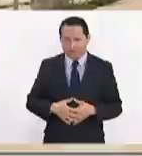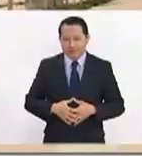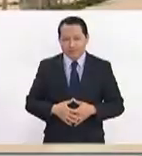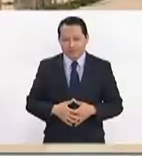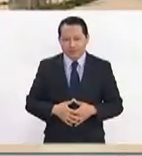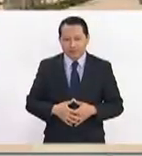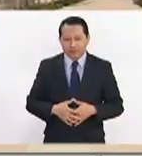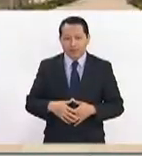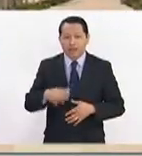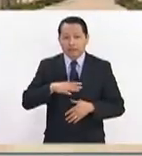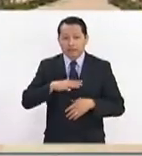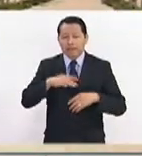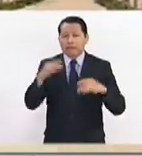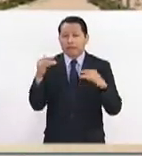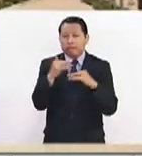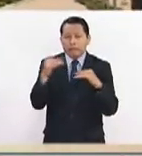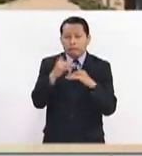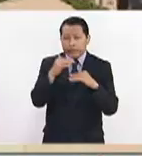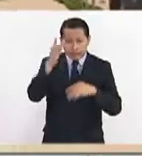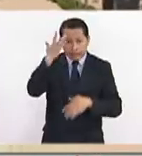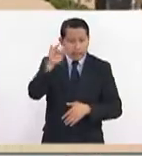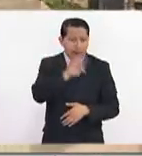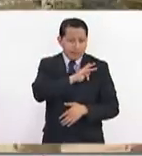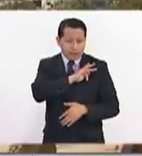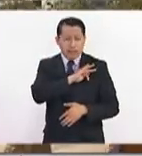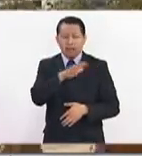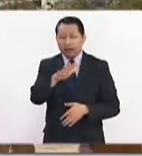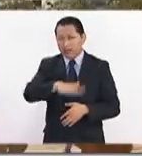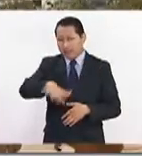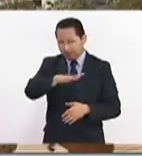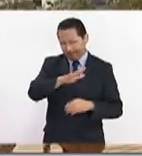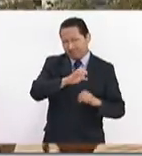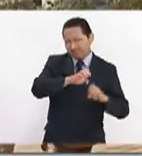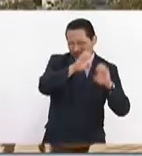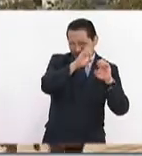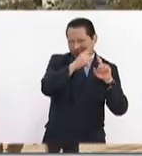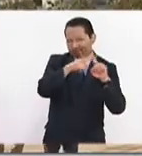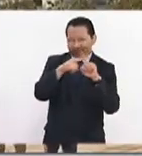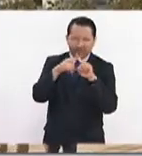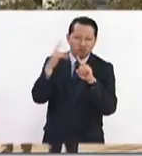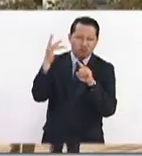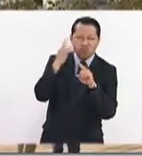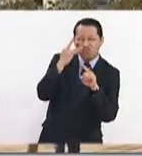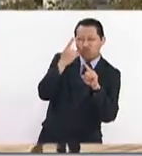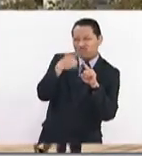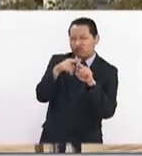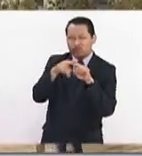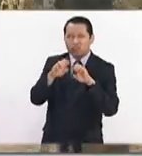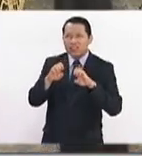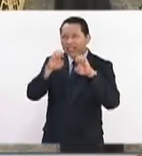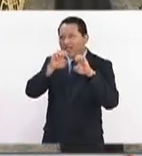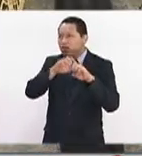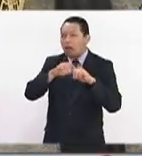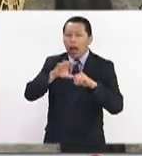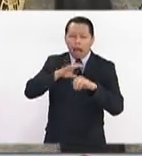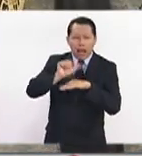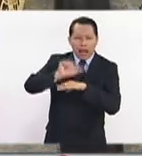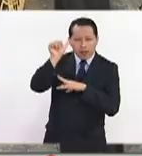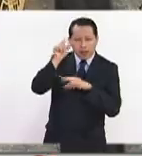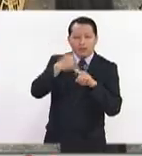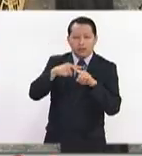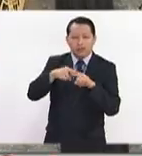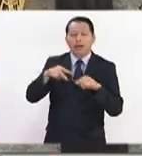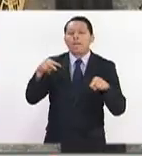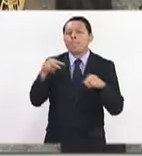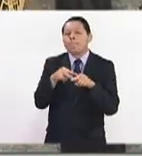En medio del caos vial de Santa Fe, entre la zona corporativa, los residenciales de lujo y los grandes edificios, inauguraron el